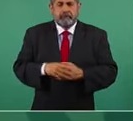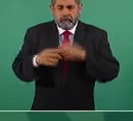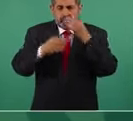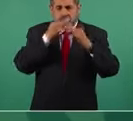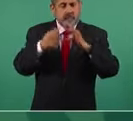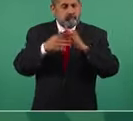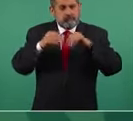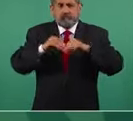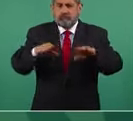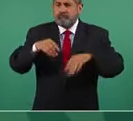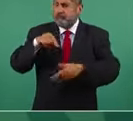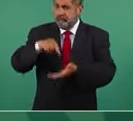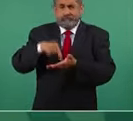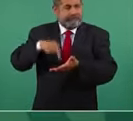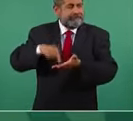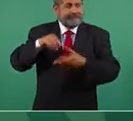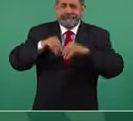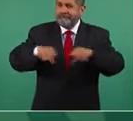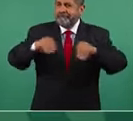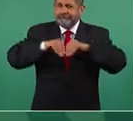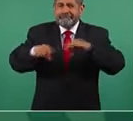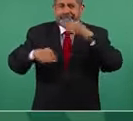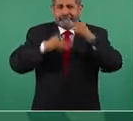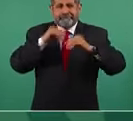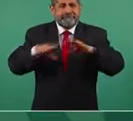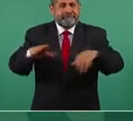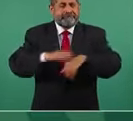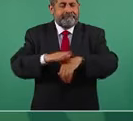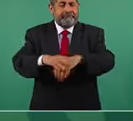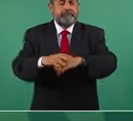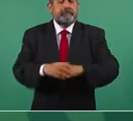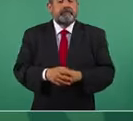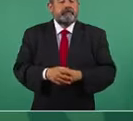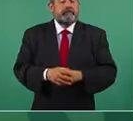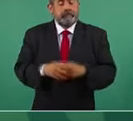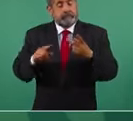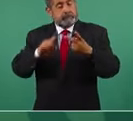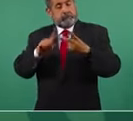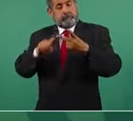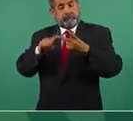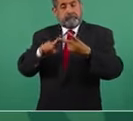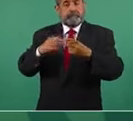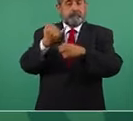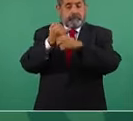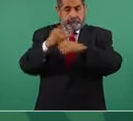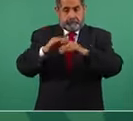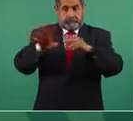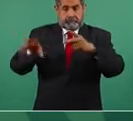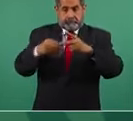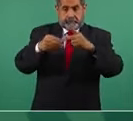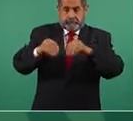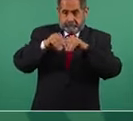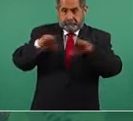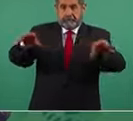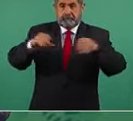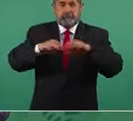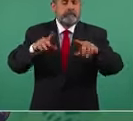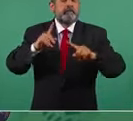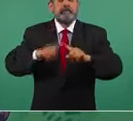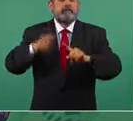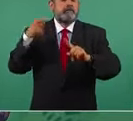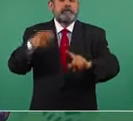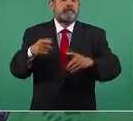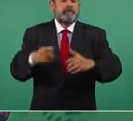vamos a seguir tratando este asunto. La información que quiero transmitir a ustedes va en el